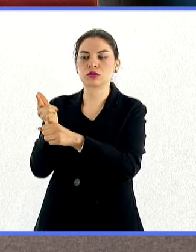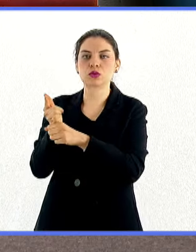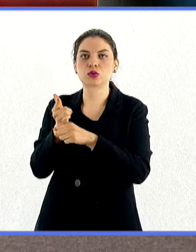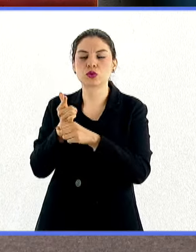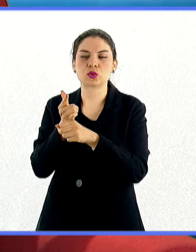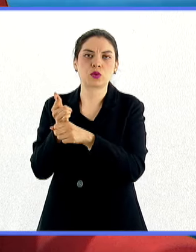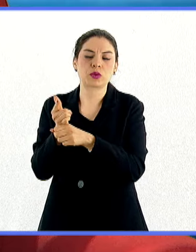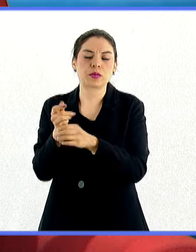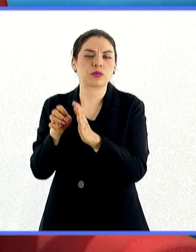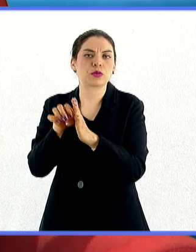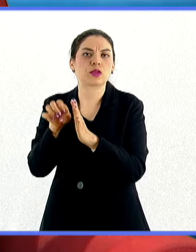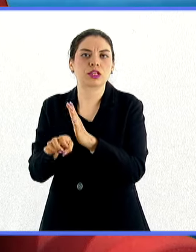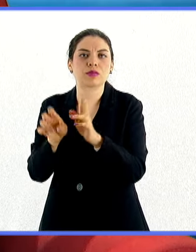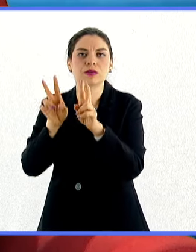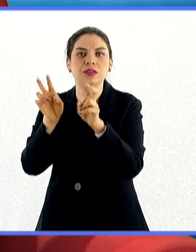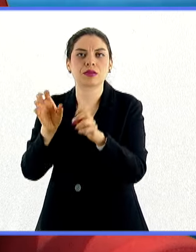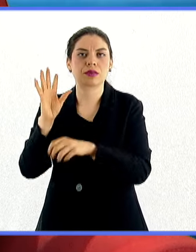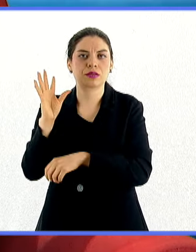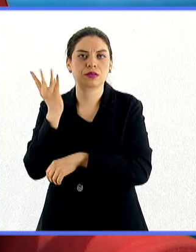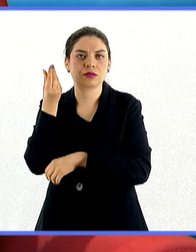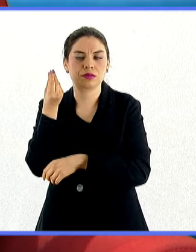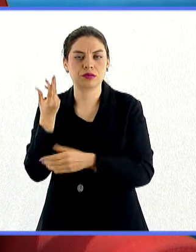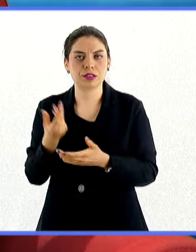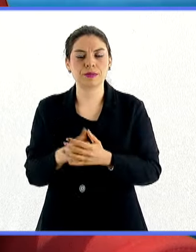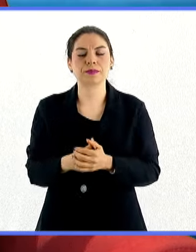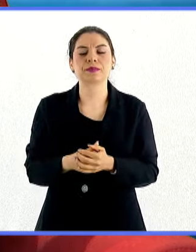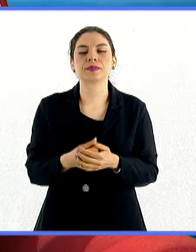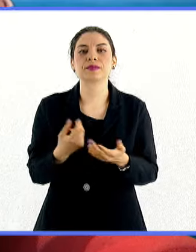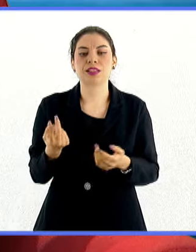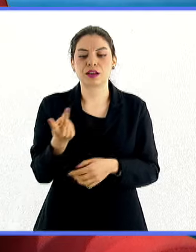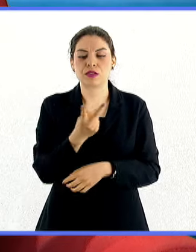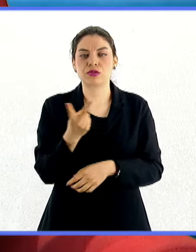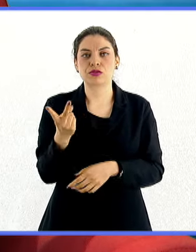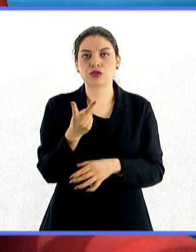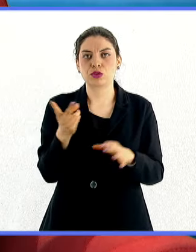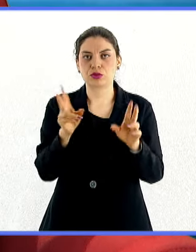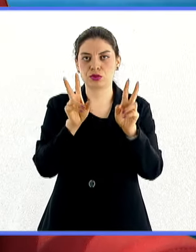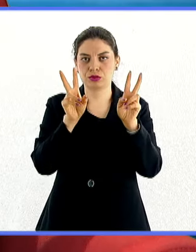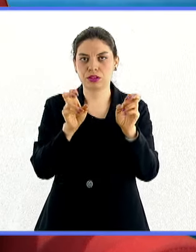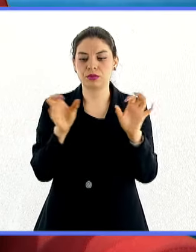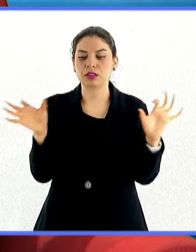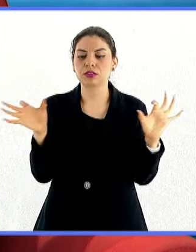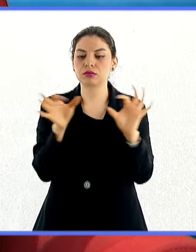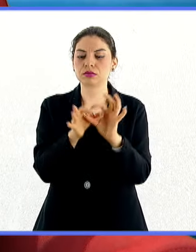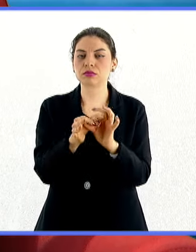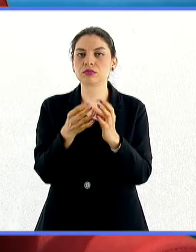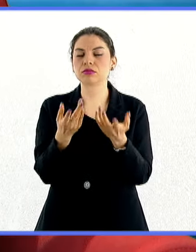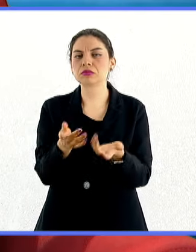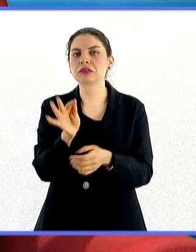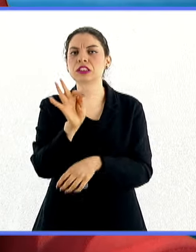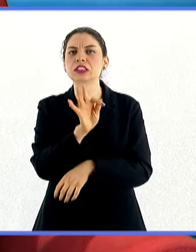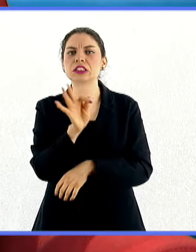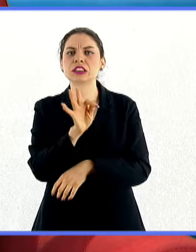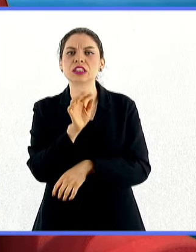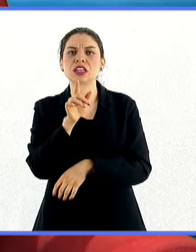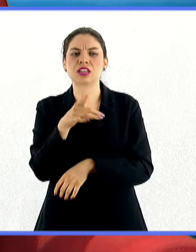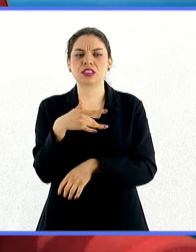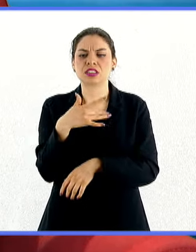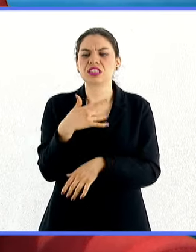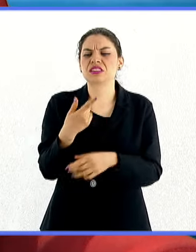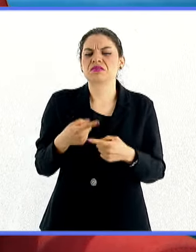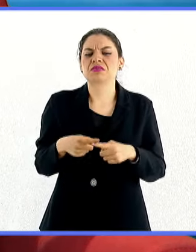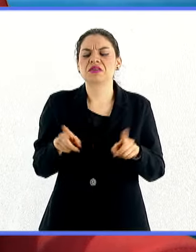digital. ¿Cómo para vincular estos dos grandes temas que pueden parecer muy